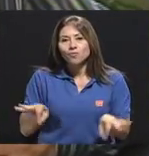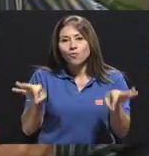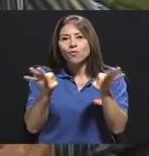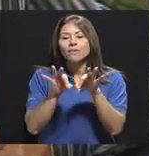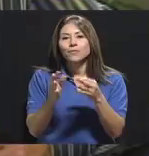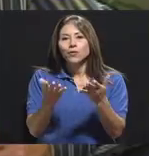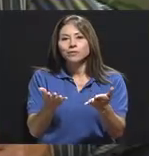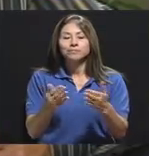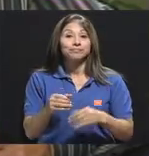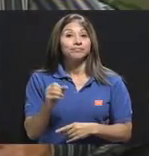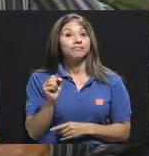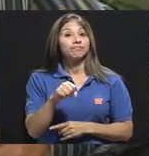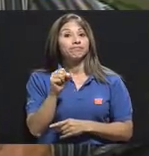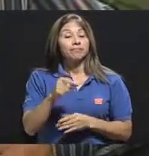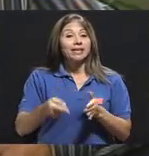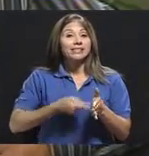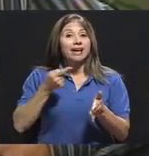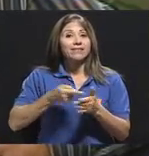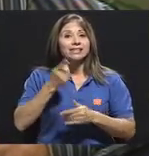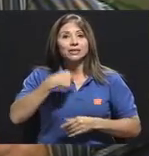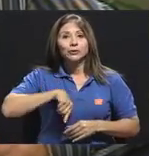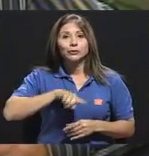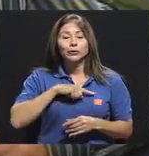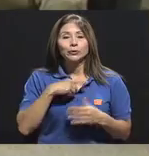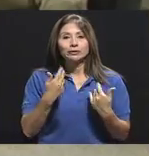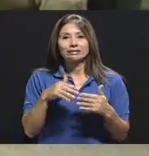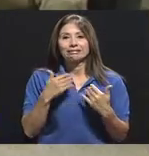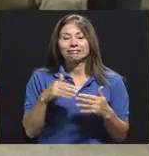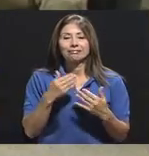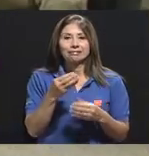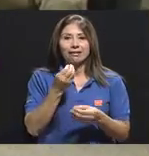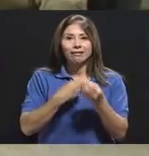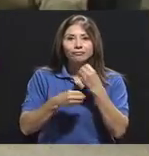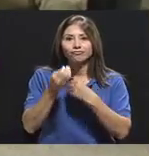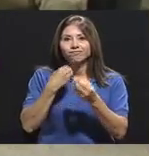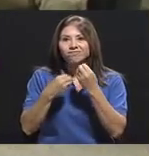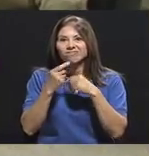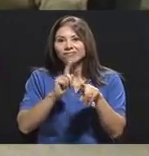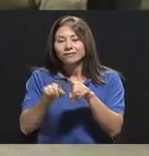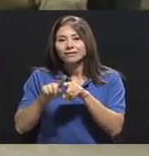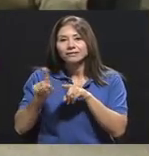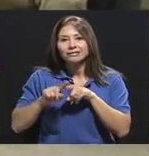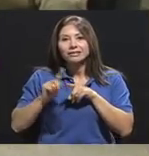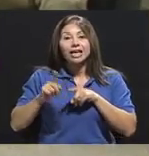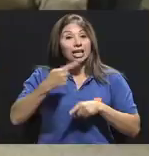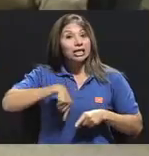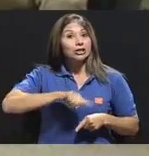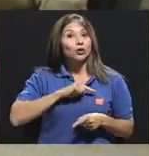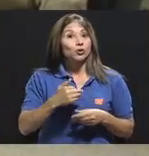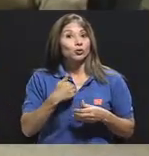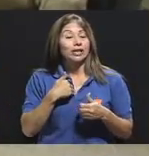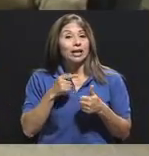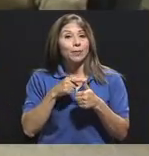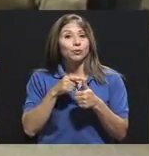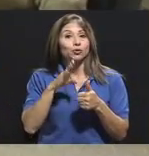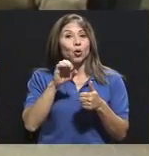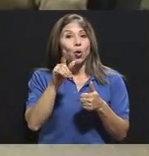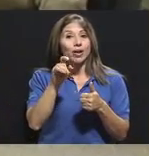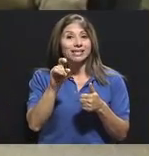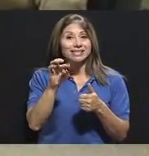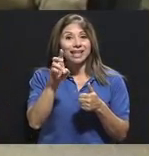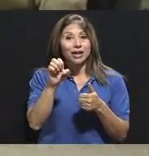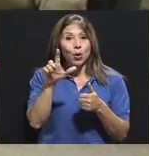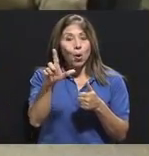tema y Es que seg a veces se nos va la mano verdad en cuanto a la alimentación y cuando padecemos estas condiciones verdad que nos va a